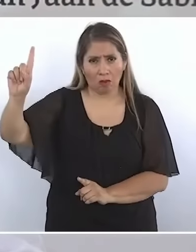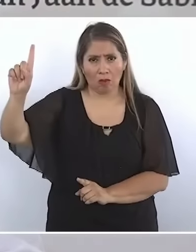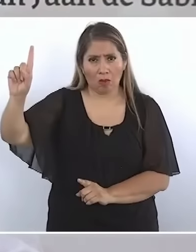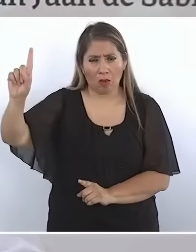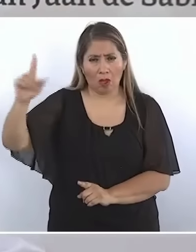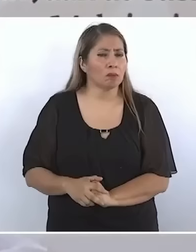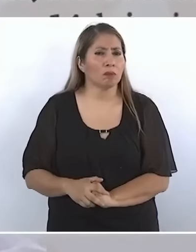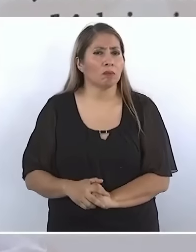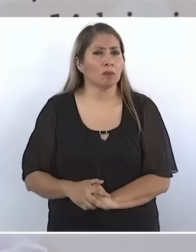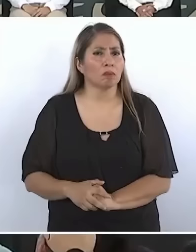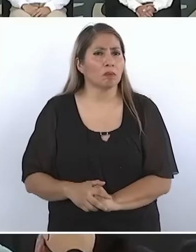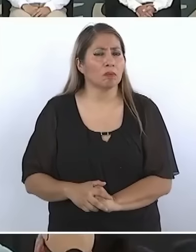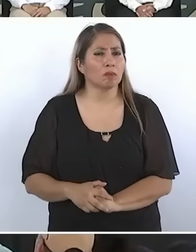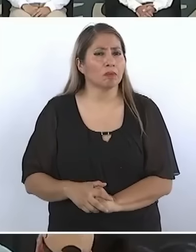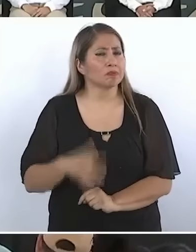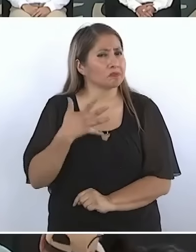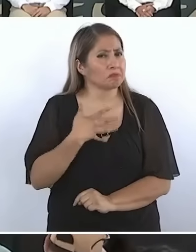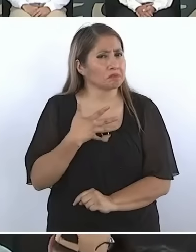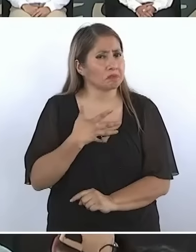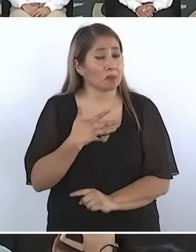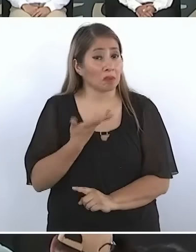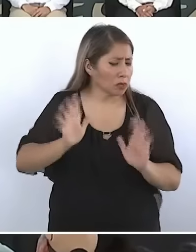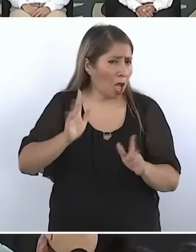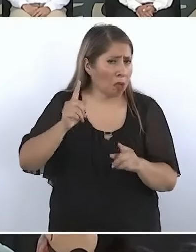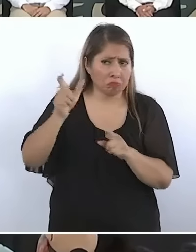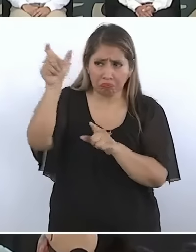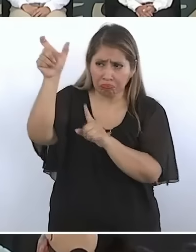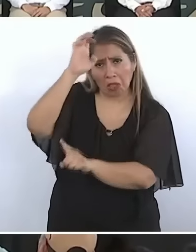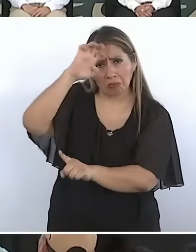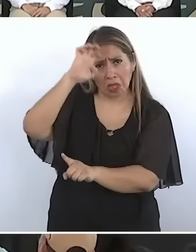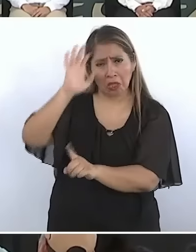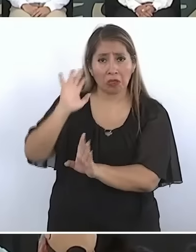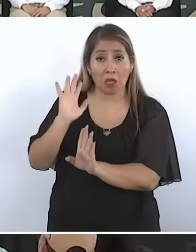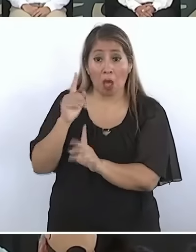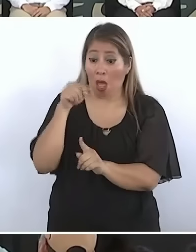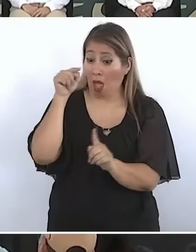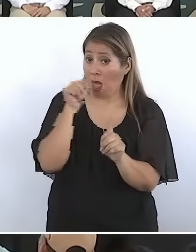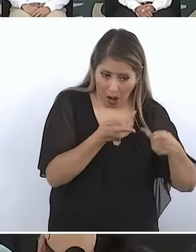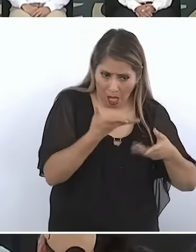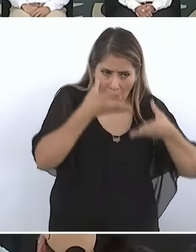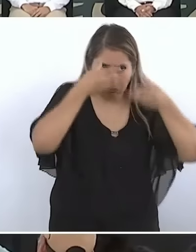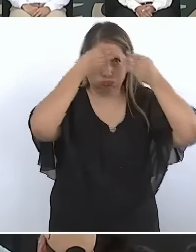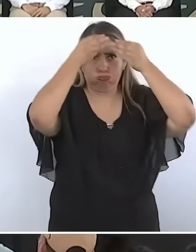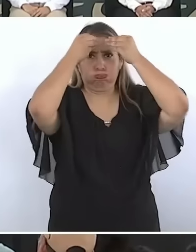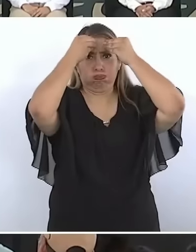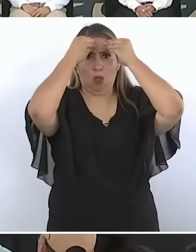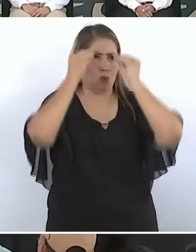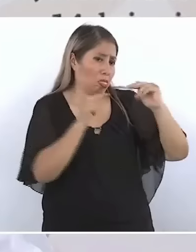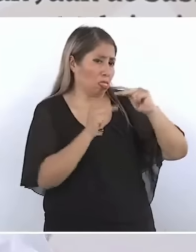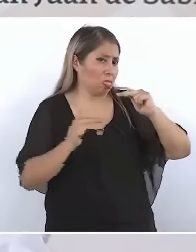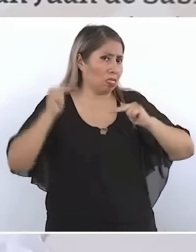pueblo, que tiene experiencia, que está bien preparada, tiene nivel